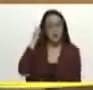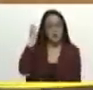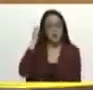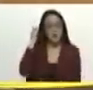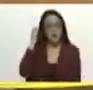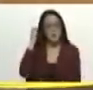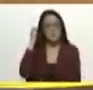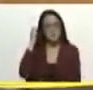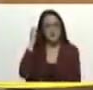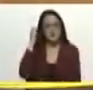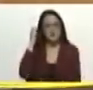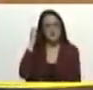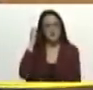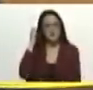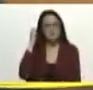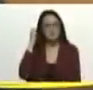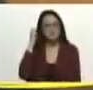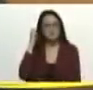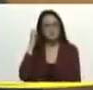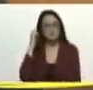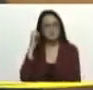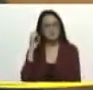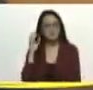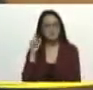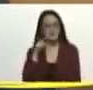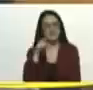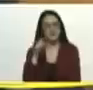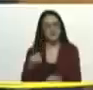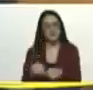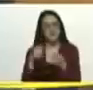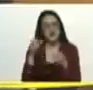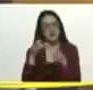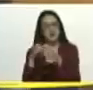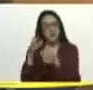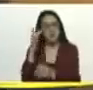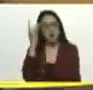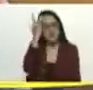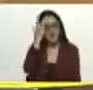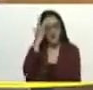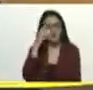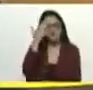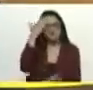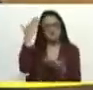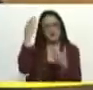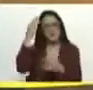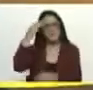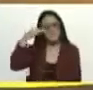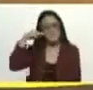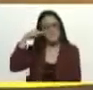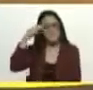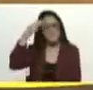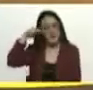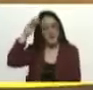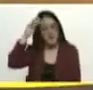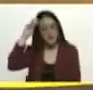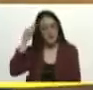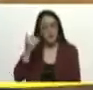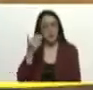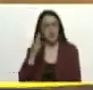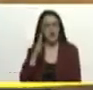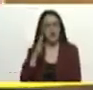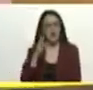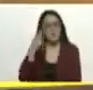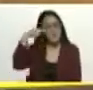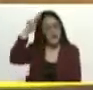y desdeñar el continente africano, olvidándose de México, olvidándose del Caribe, soñando